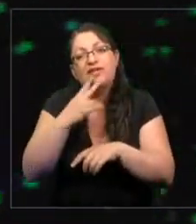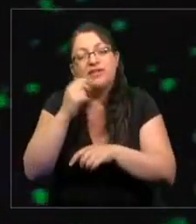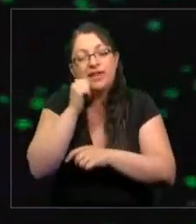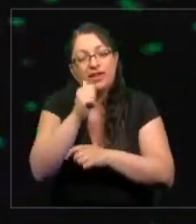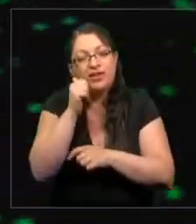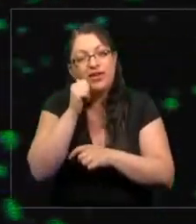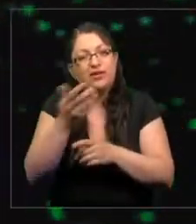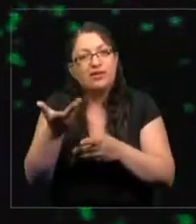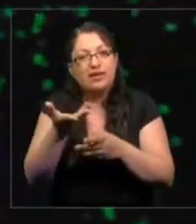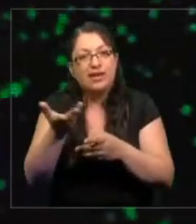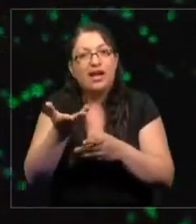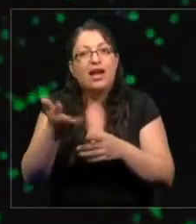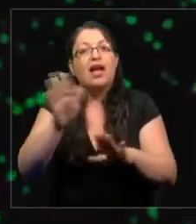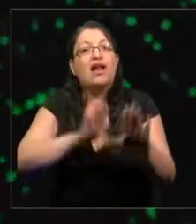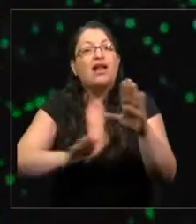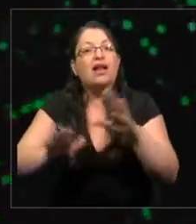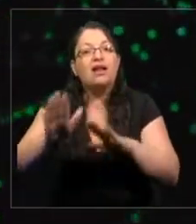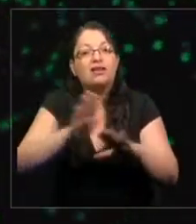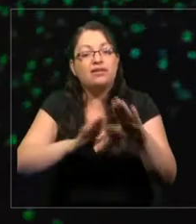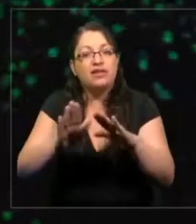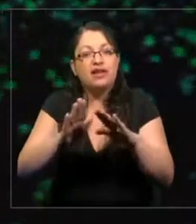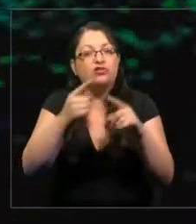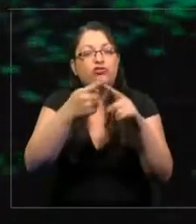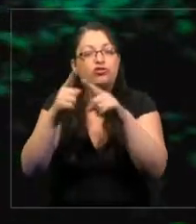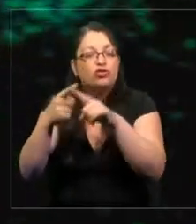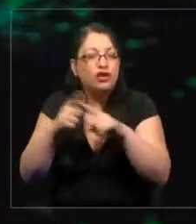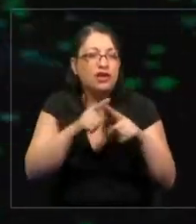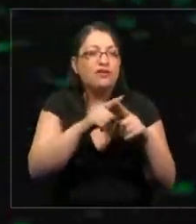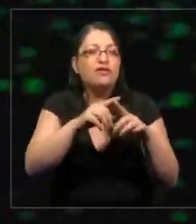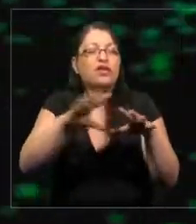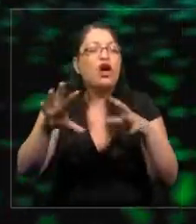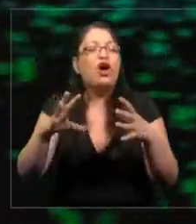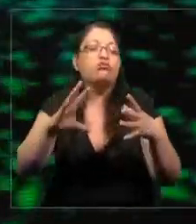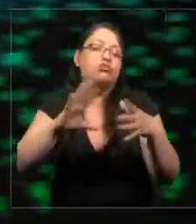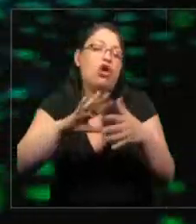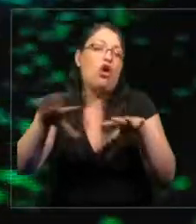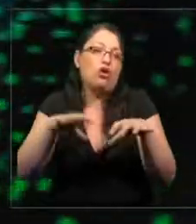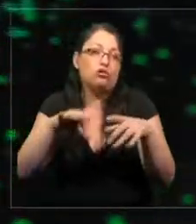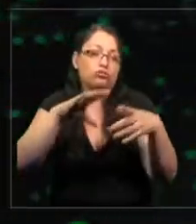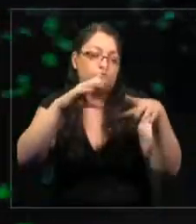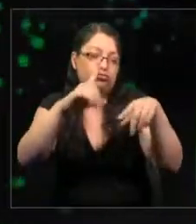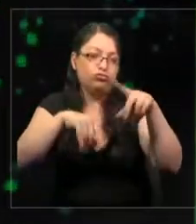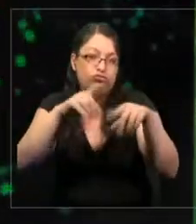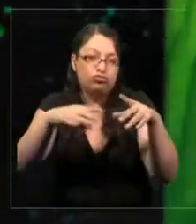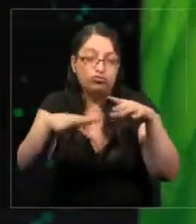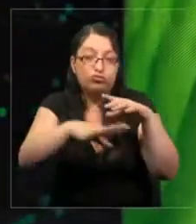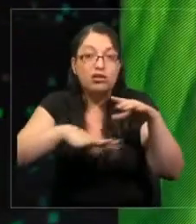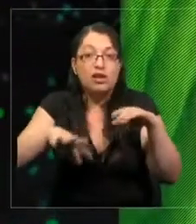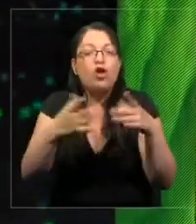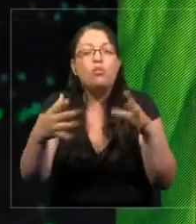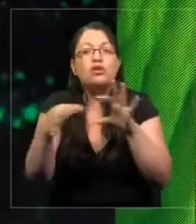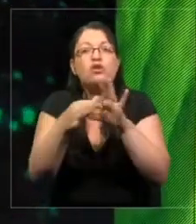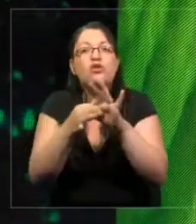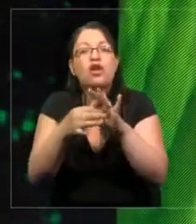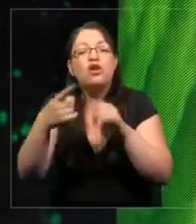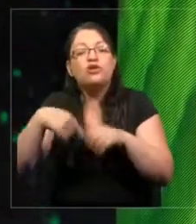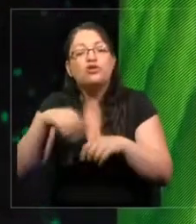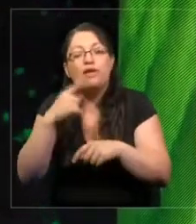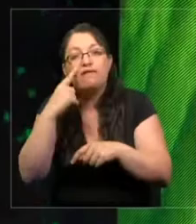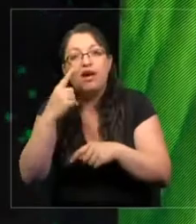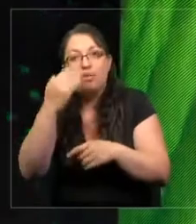la protección de la biodiversidad y cómo está se conecta con lo que hoy día estamos enfrentados qué